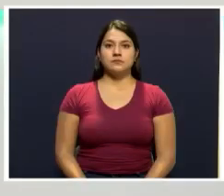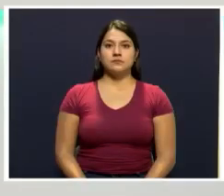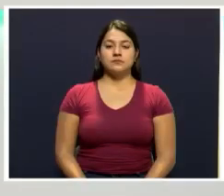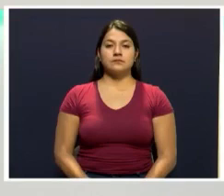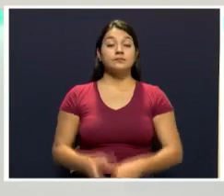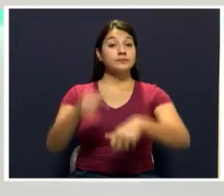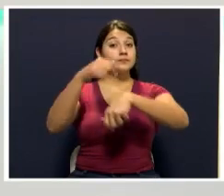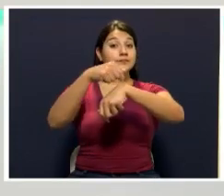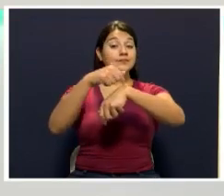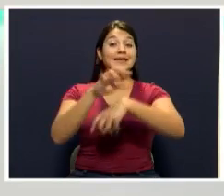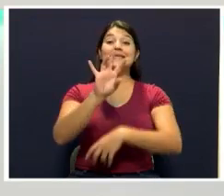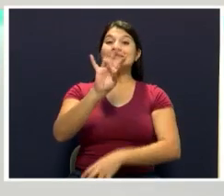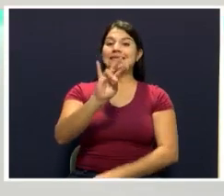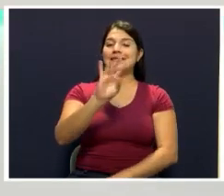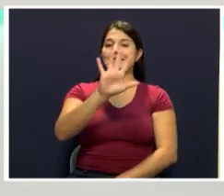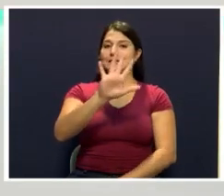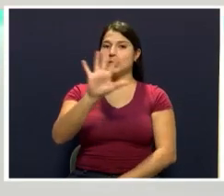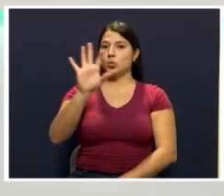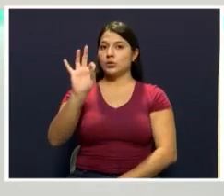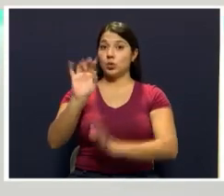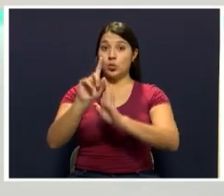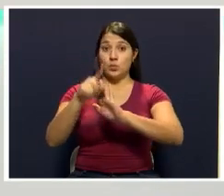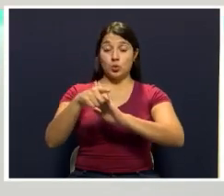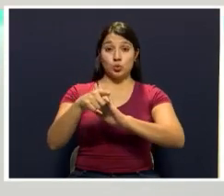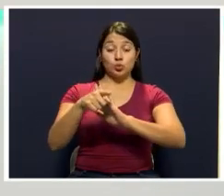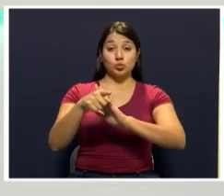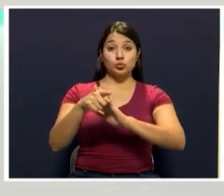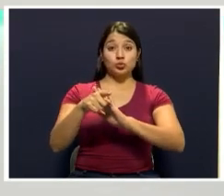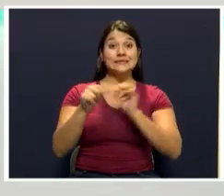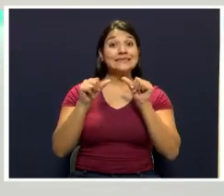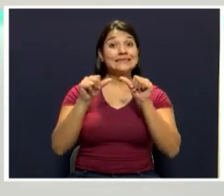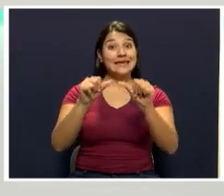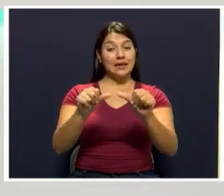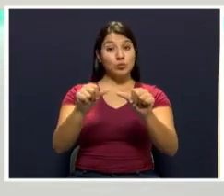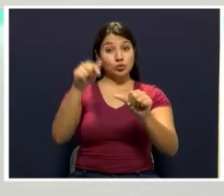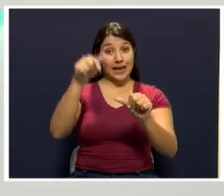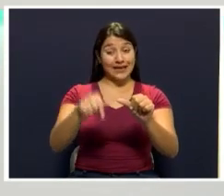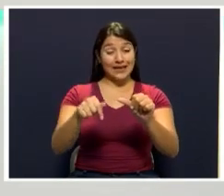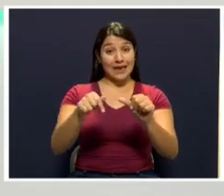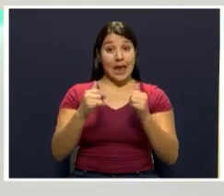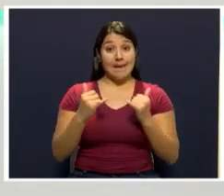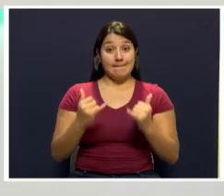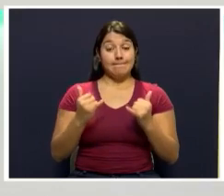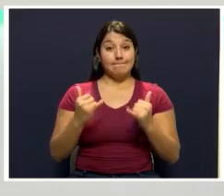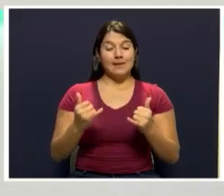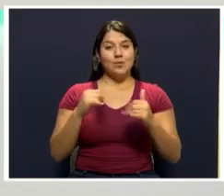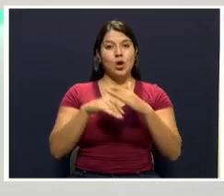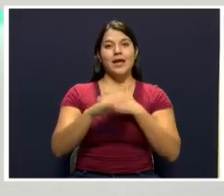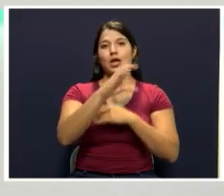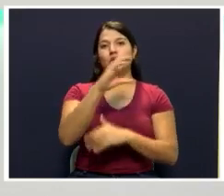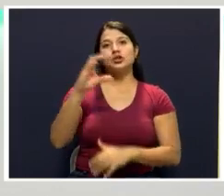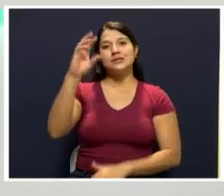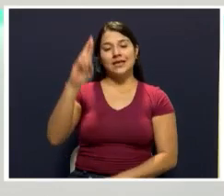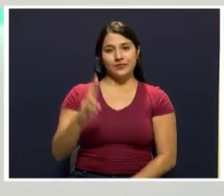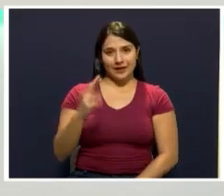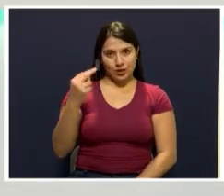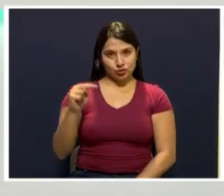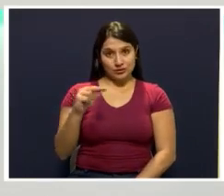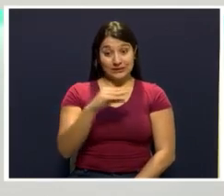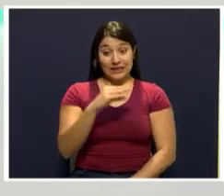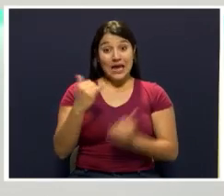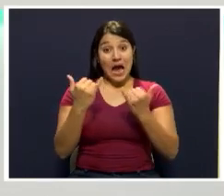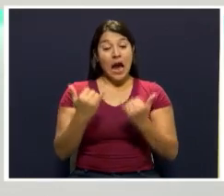Y a las 7 de la noche con 59 minutos seguimos aquí en vivo en Costa Rica Noticias y vamos